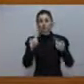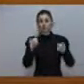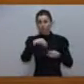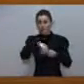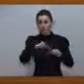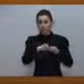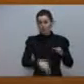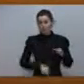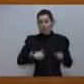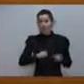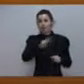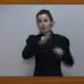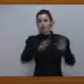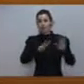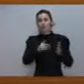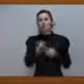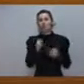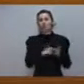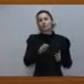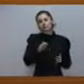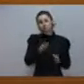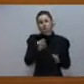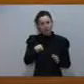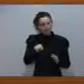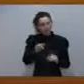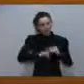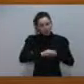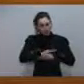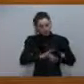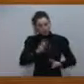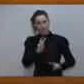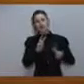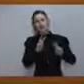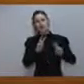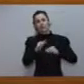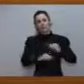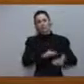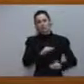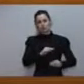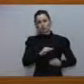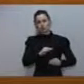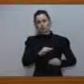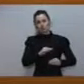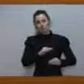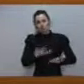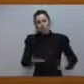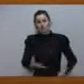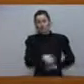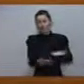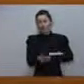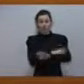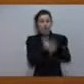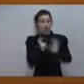el 28 de marzo de 2014, la amenaza se cumplió, y el Gobierno, el mismo, y